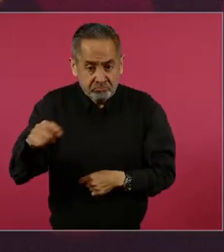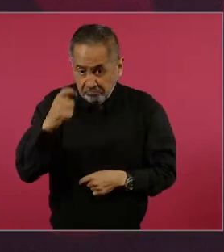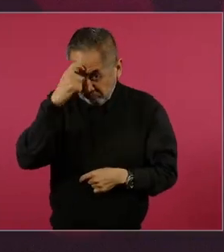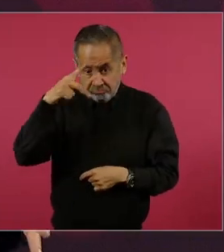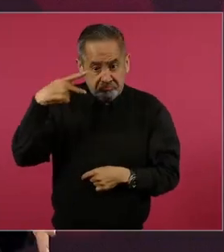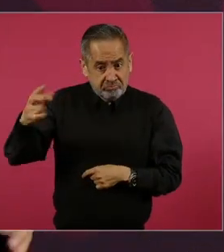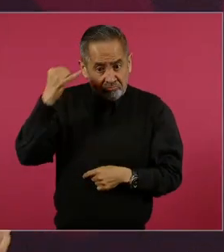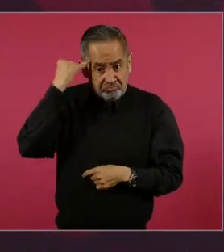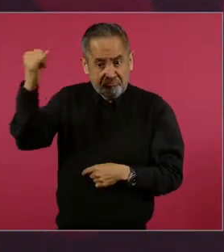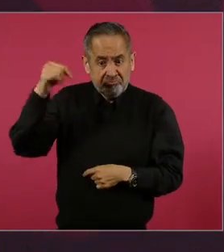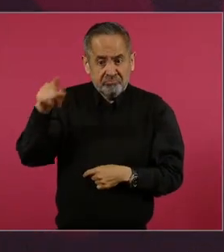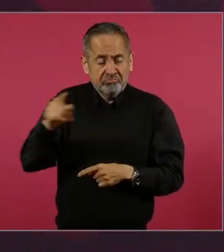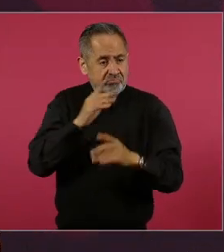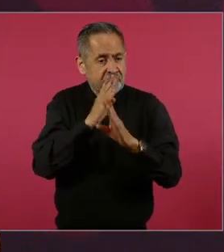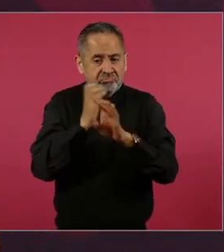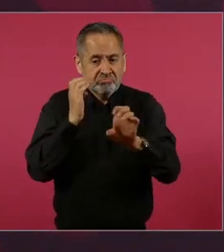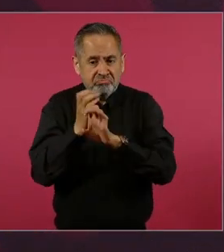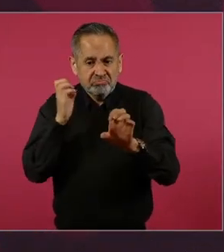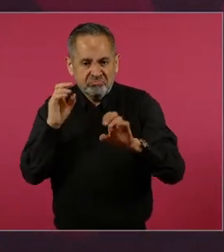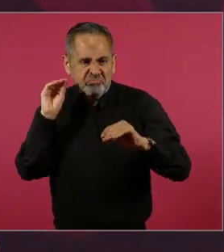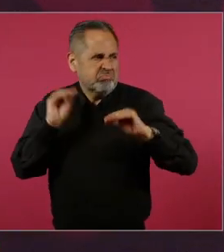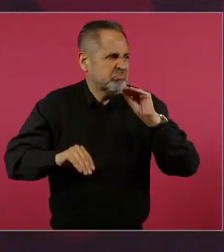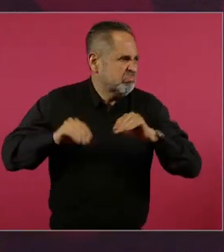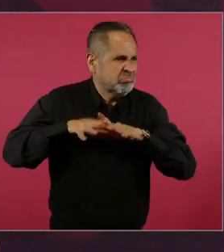de ella aquí, la ciudad,